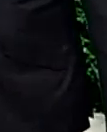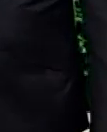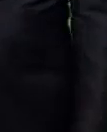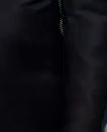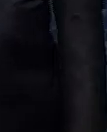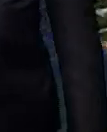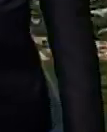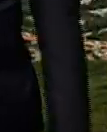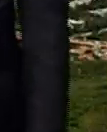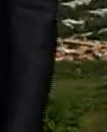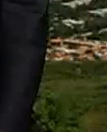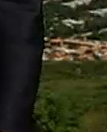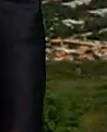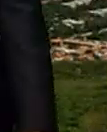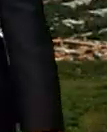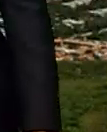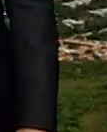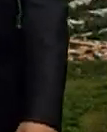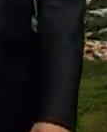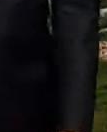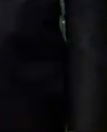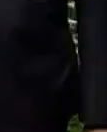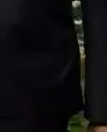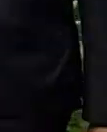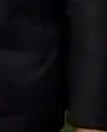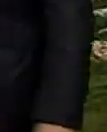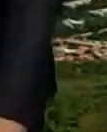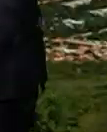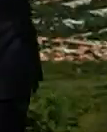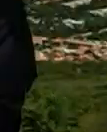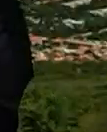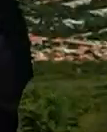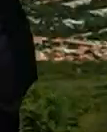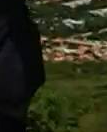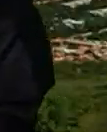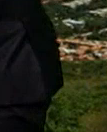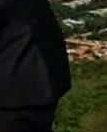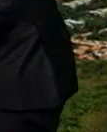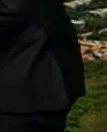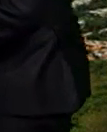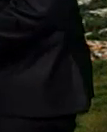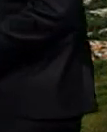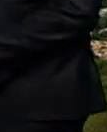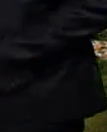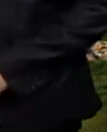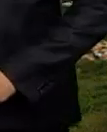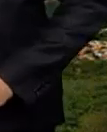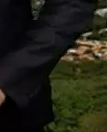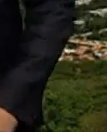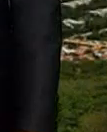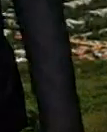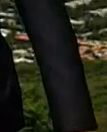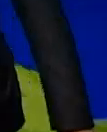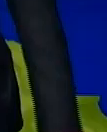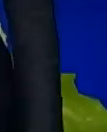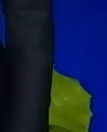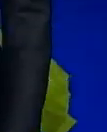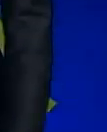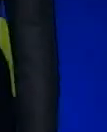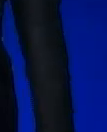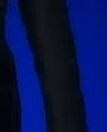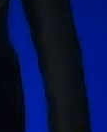llegando a 25 para este jueves, Cochabamba. Bueno, esperen una tarde despejada donde la temperatura más alta llegará a los 28